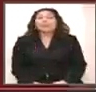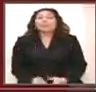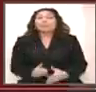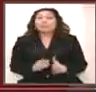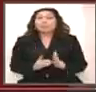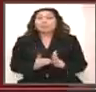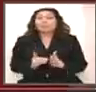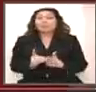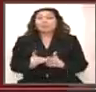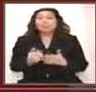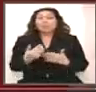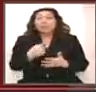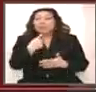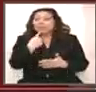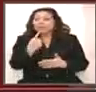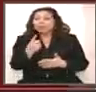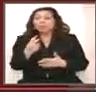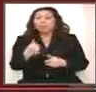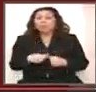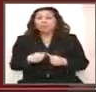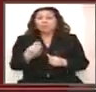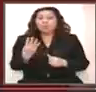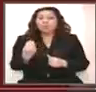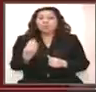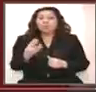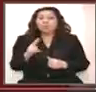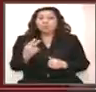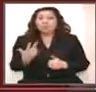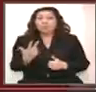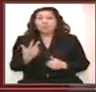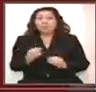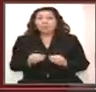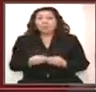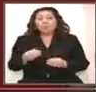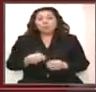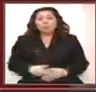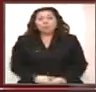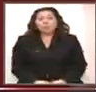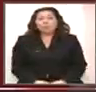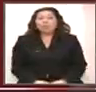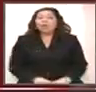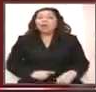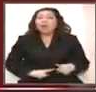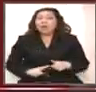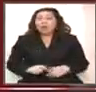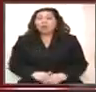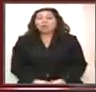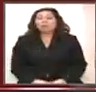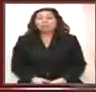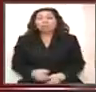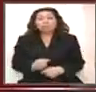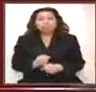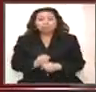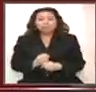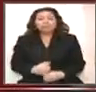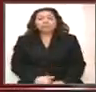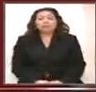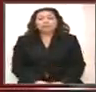Mediante el decreto supremo ya referido, el número 014-2013 del sector justicia. Algunos datos a tomar en